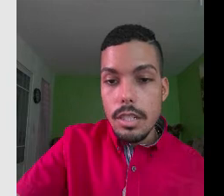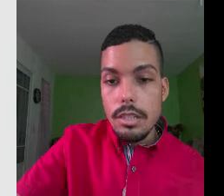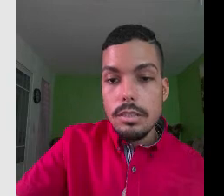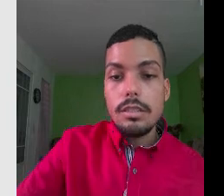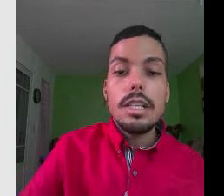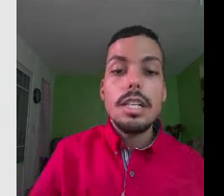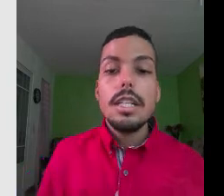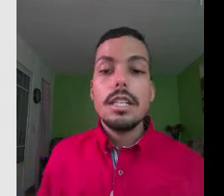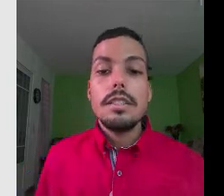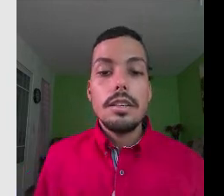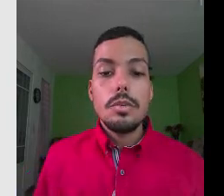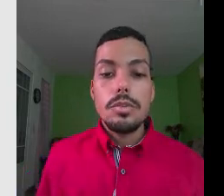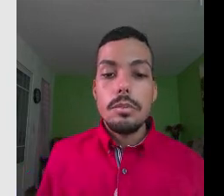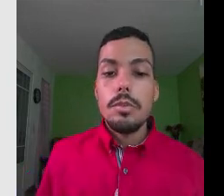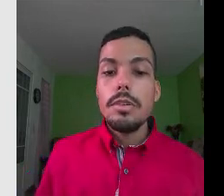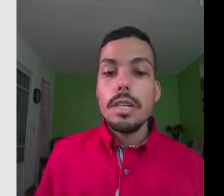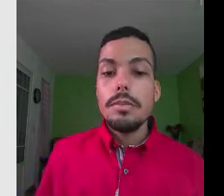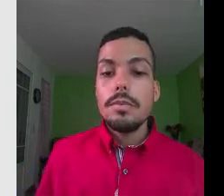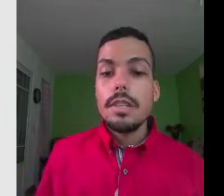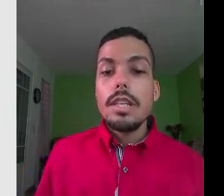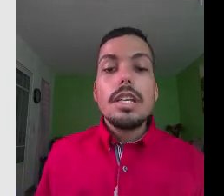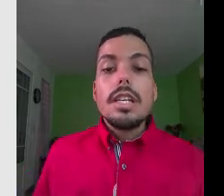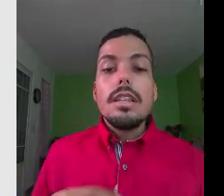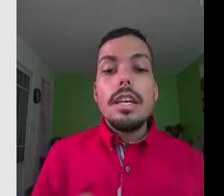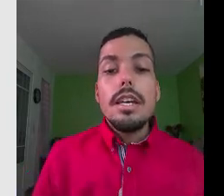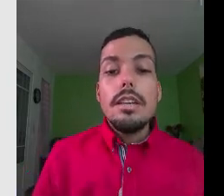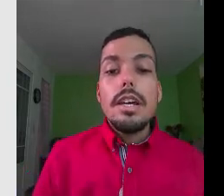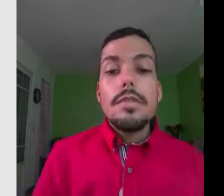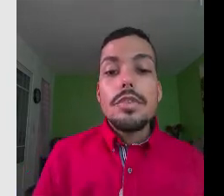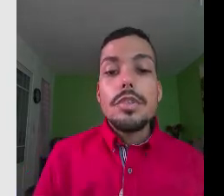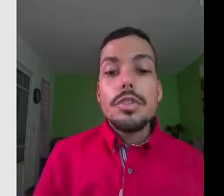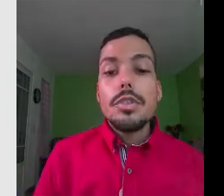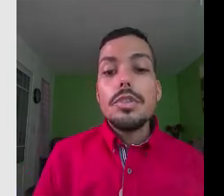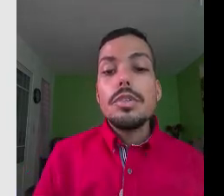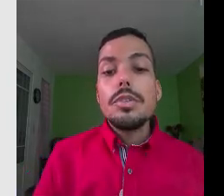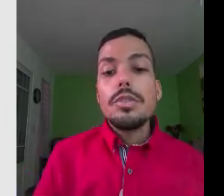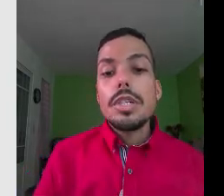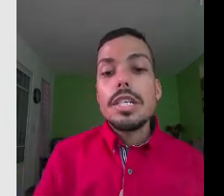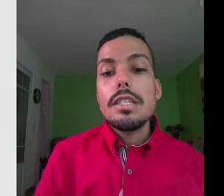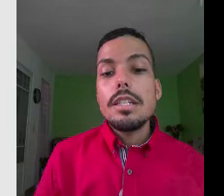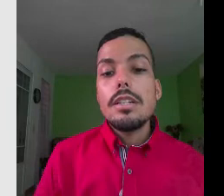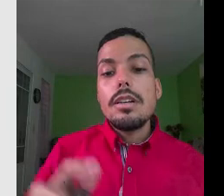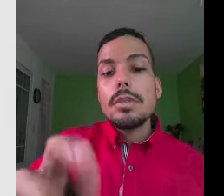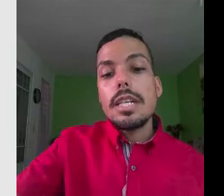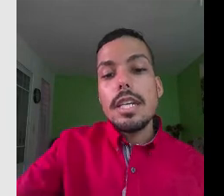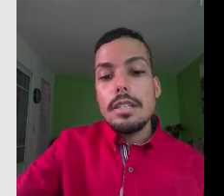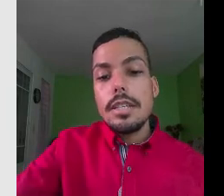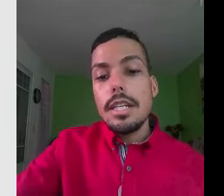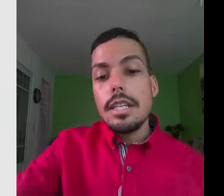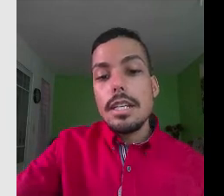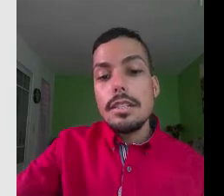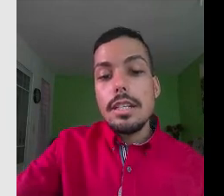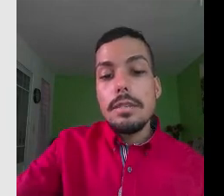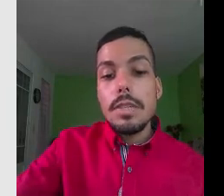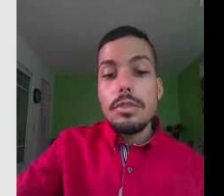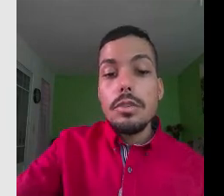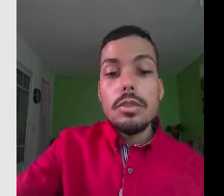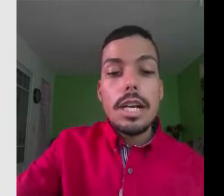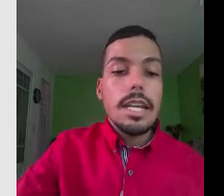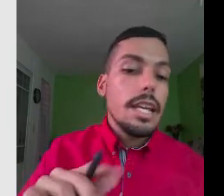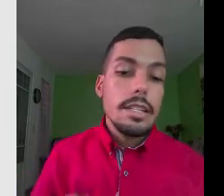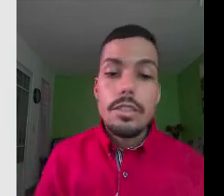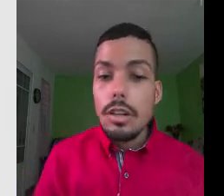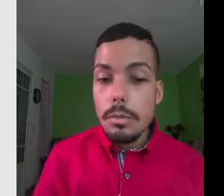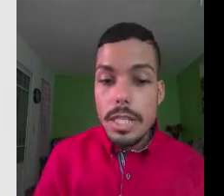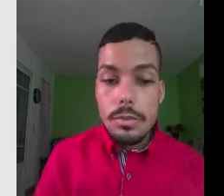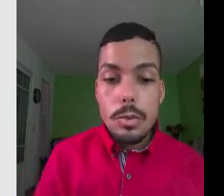Una línea y otra línea que se cruzan, muy bien. Then you have to trace it in uppercase. Tienes que trazarla en